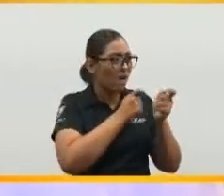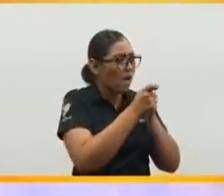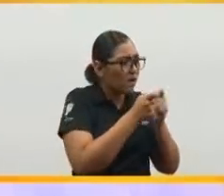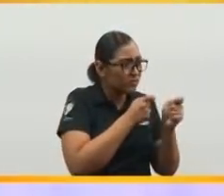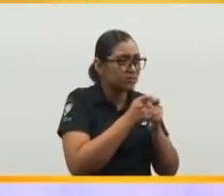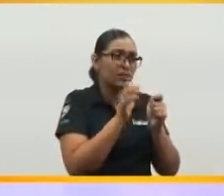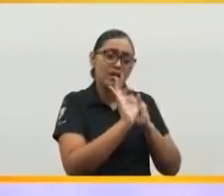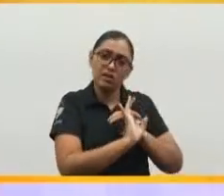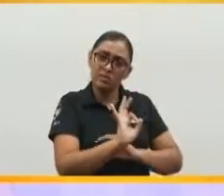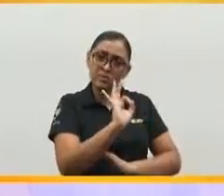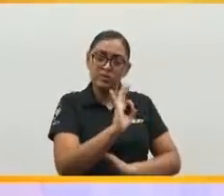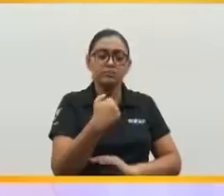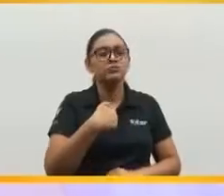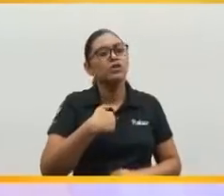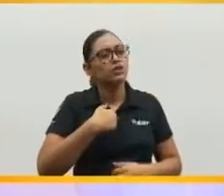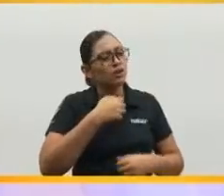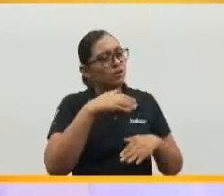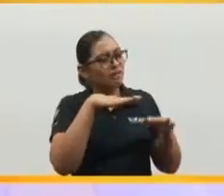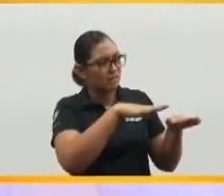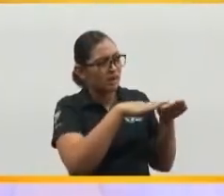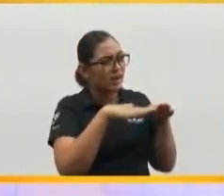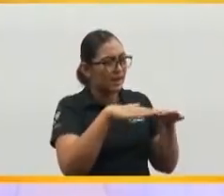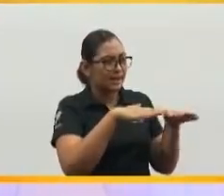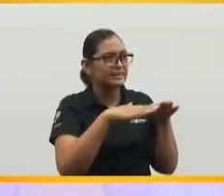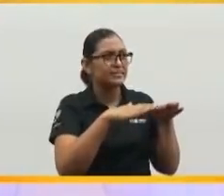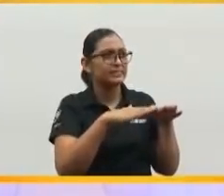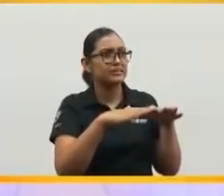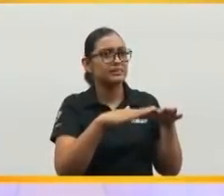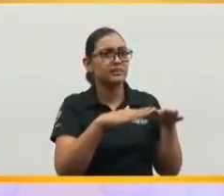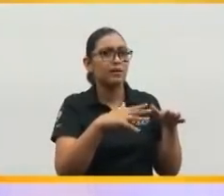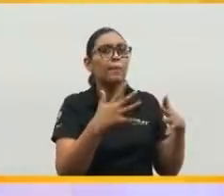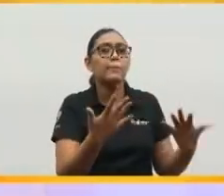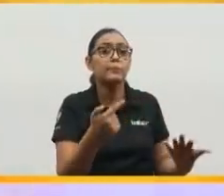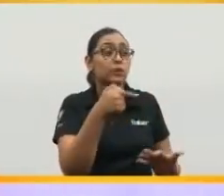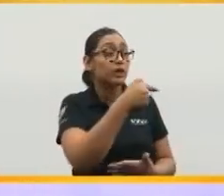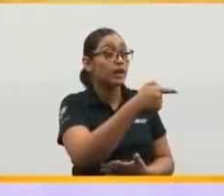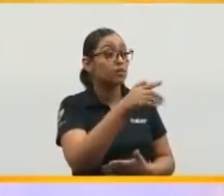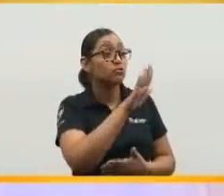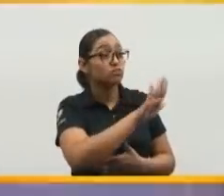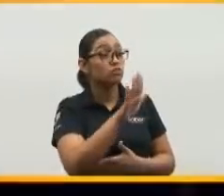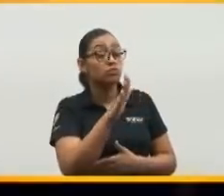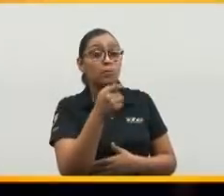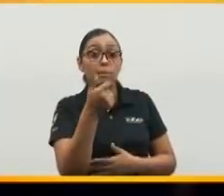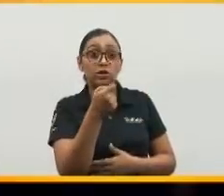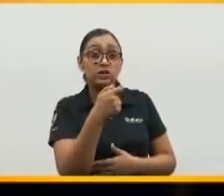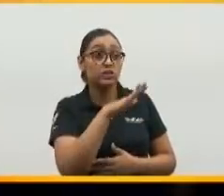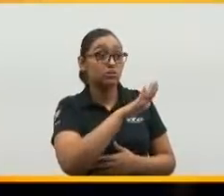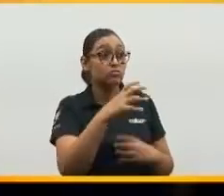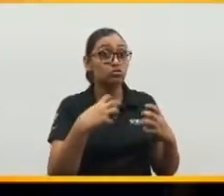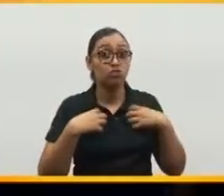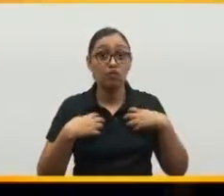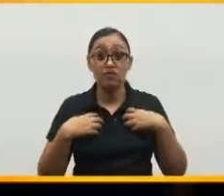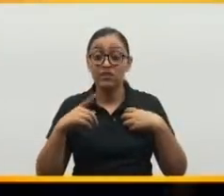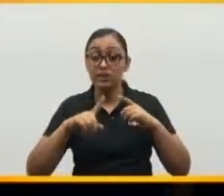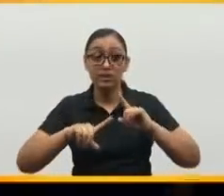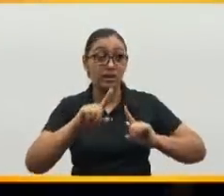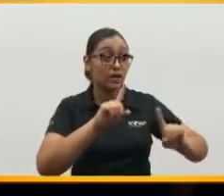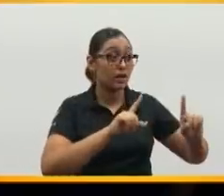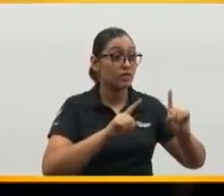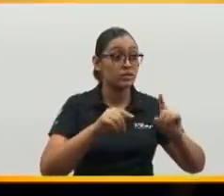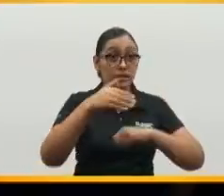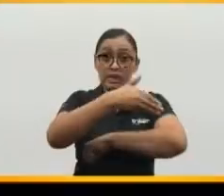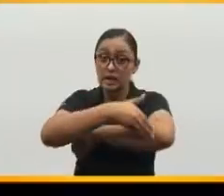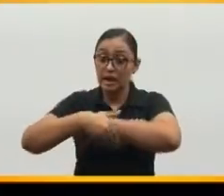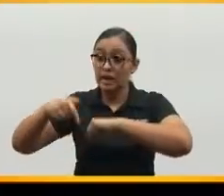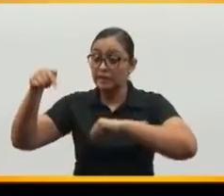Y les daba las gracias en nombre de muchos de ustedes, aunque no todos agradecen, porque entregan sus vidas y andan por las calles de San Salvador cuidando nuestra vida.